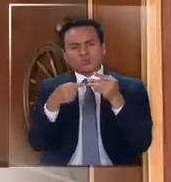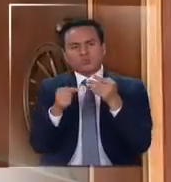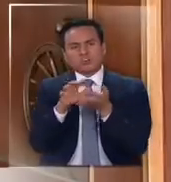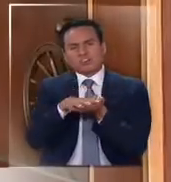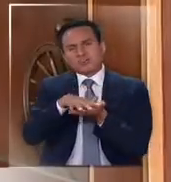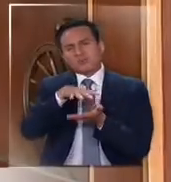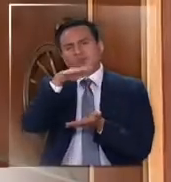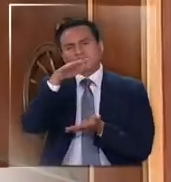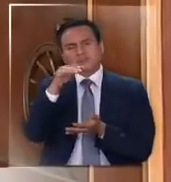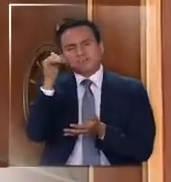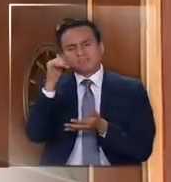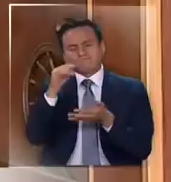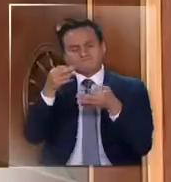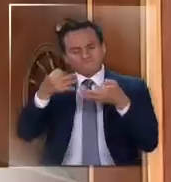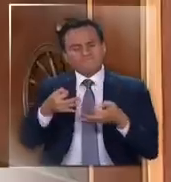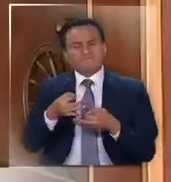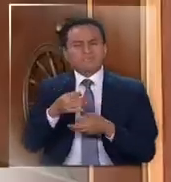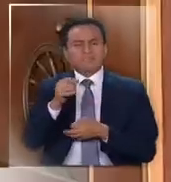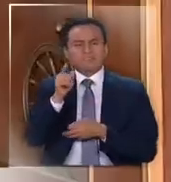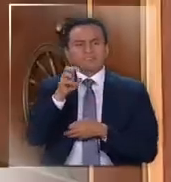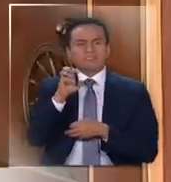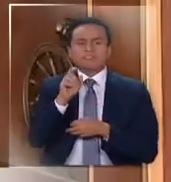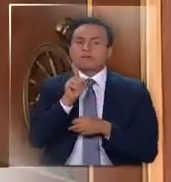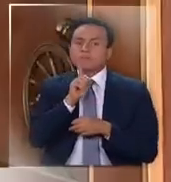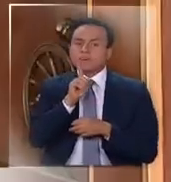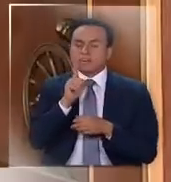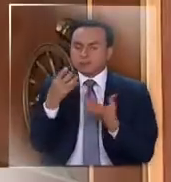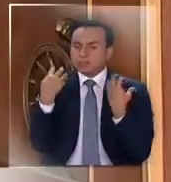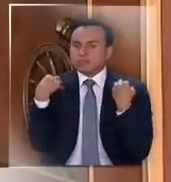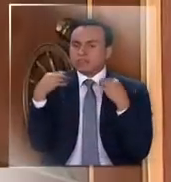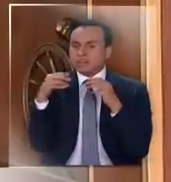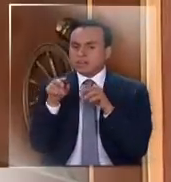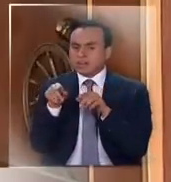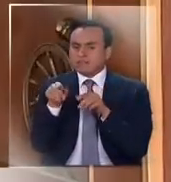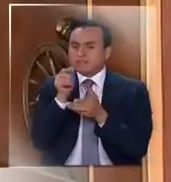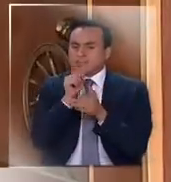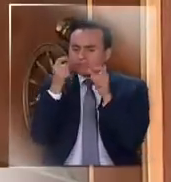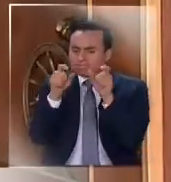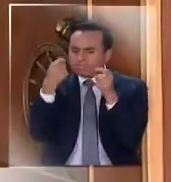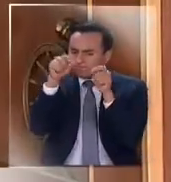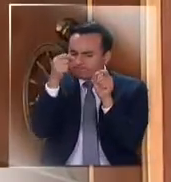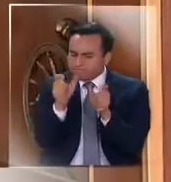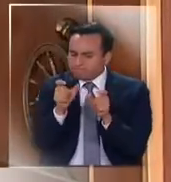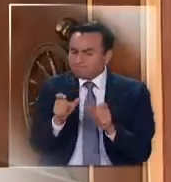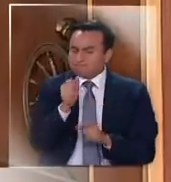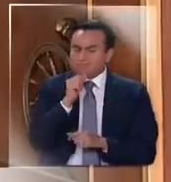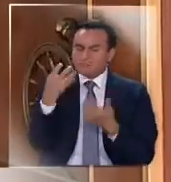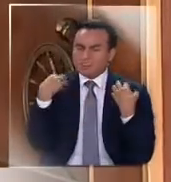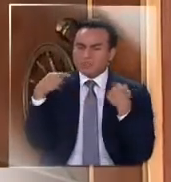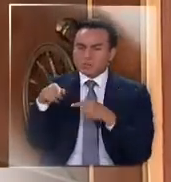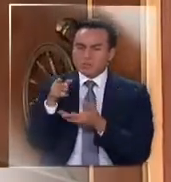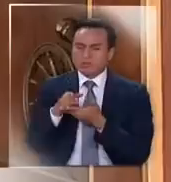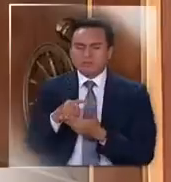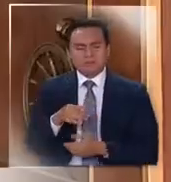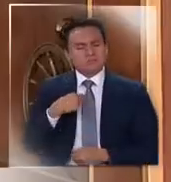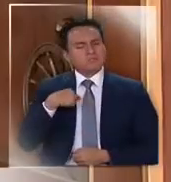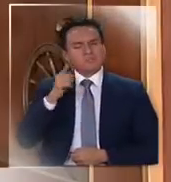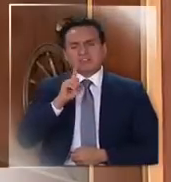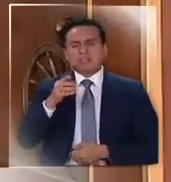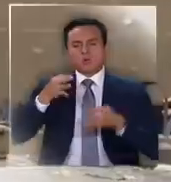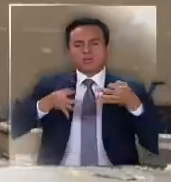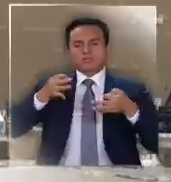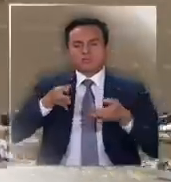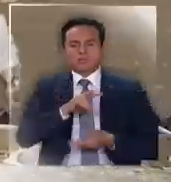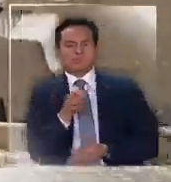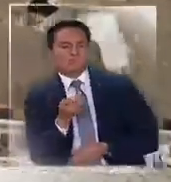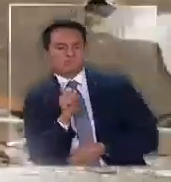enorme de irregularidades. La SEC también tiene una responsabilidad por faltar a su deber de fiscalización, así que no nos parece ser juez y